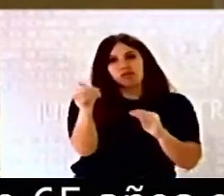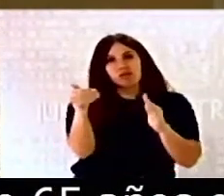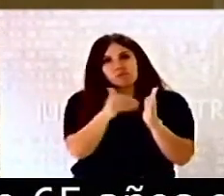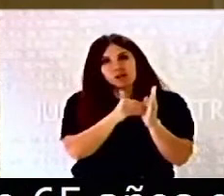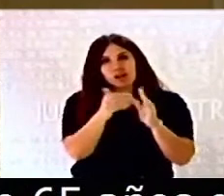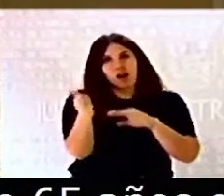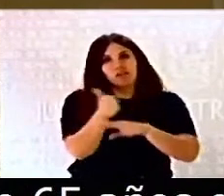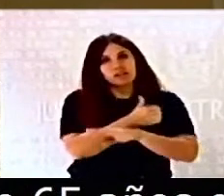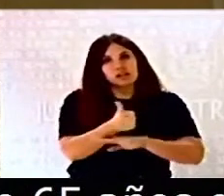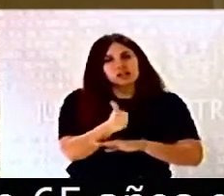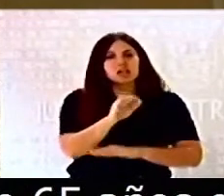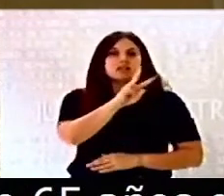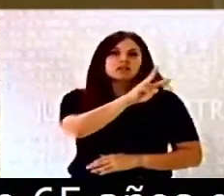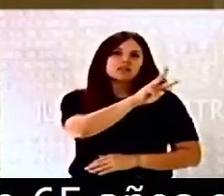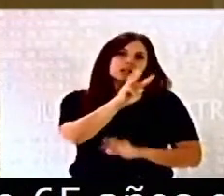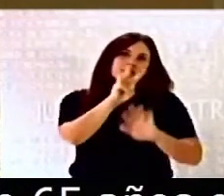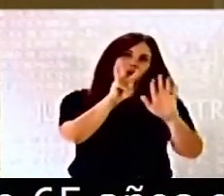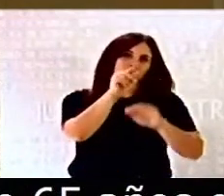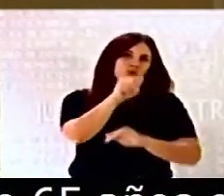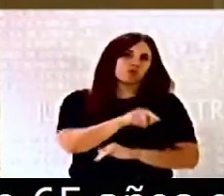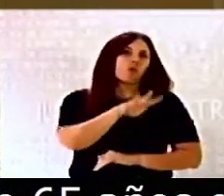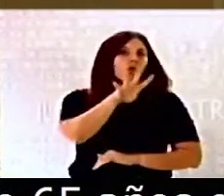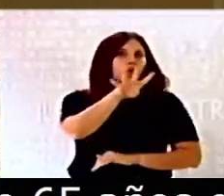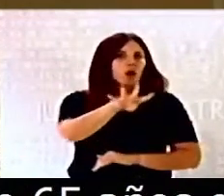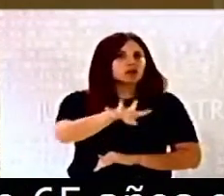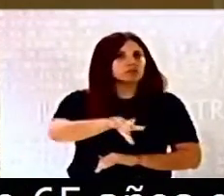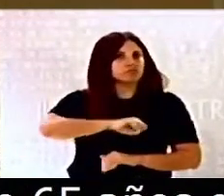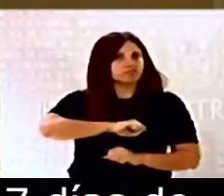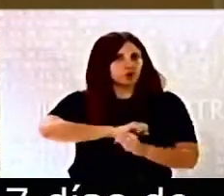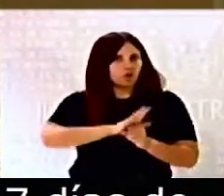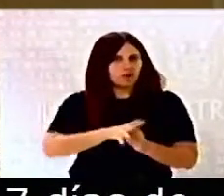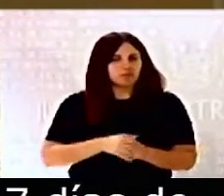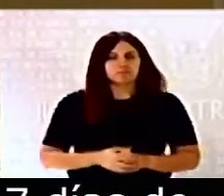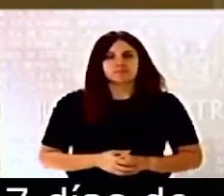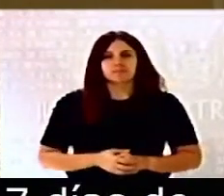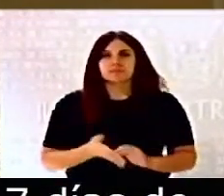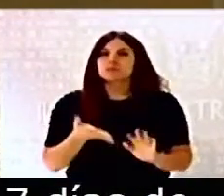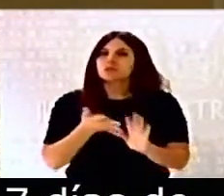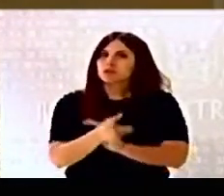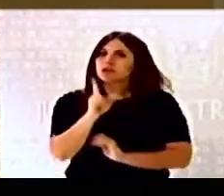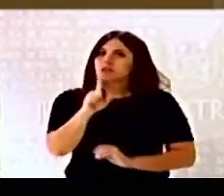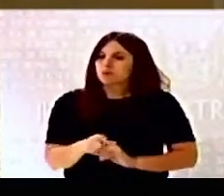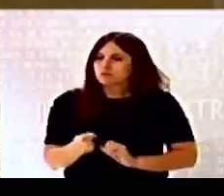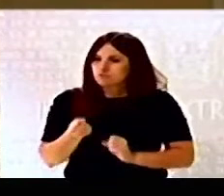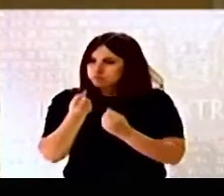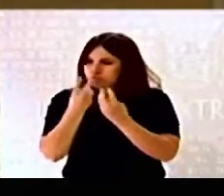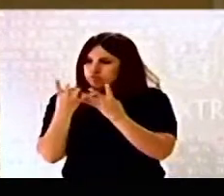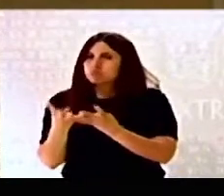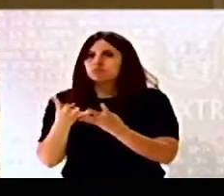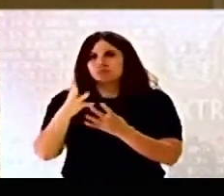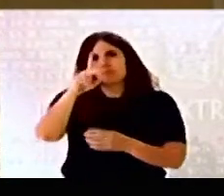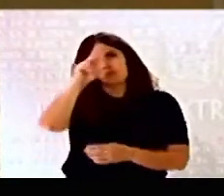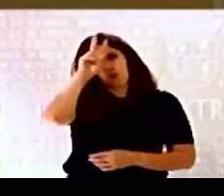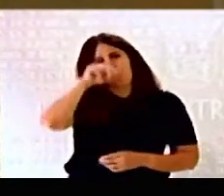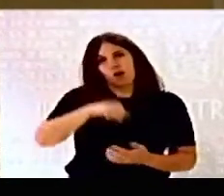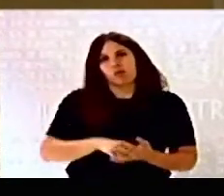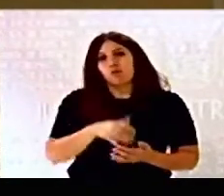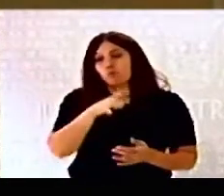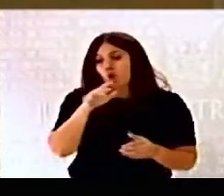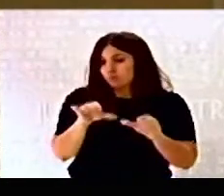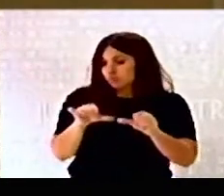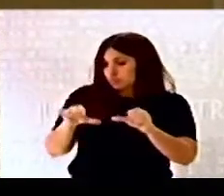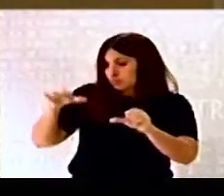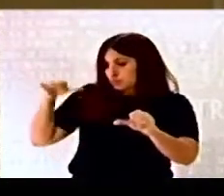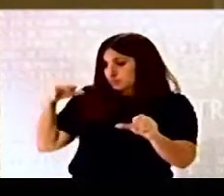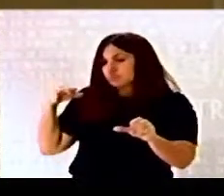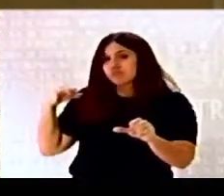38,4 casos por cada 100.000 habitantes. También unas cifras preocupantes porque hasta ahora, si bien en la mayoría de los casos